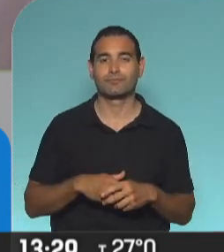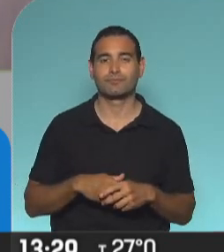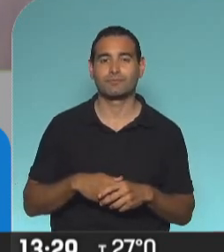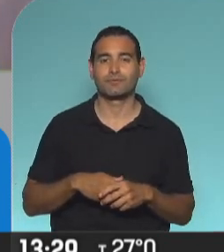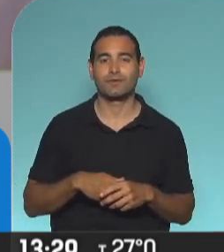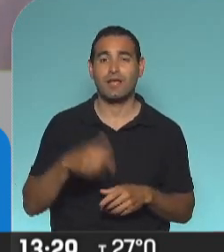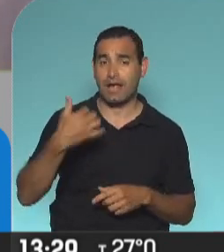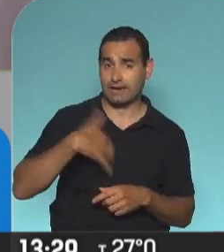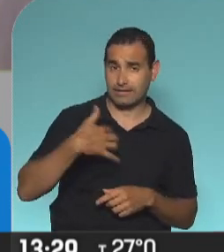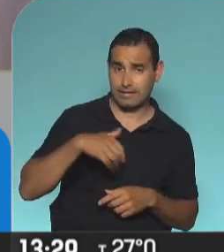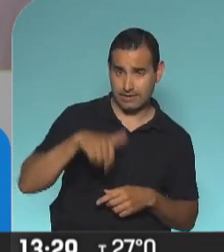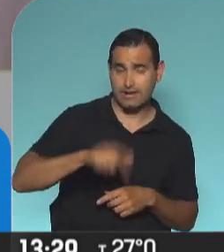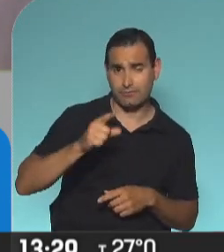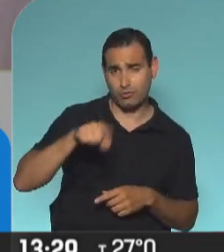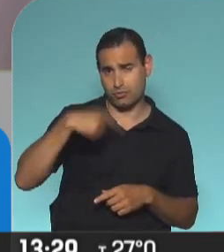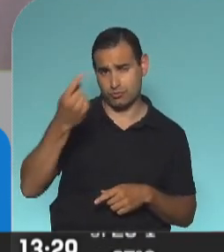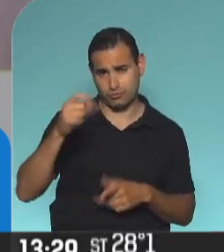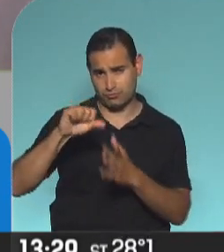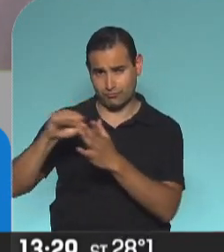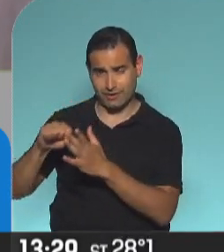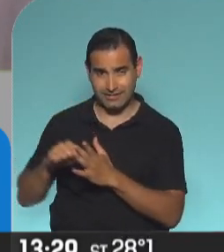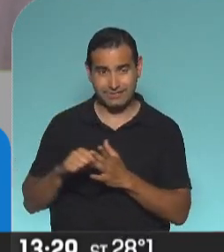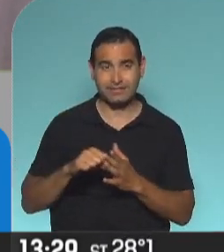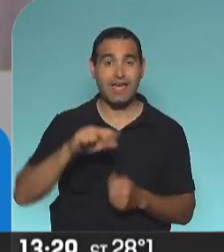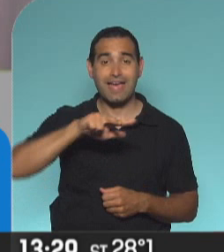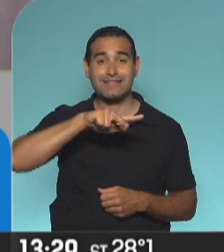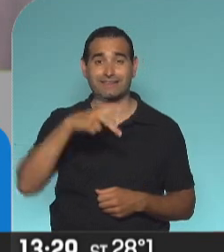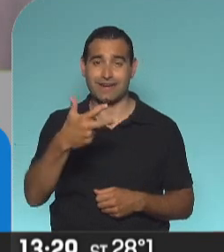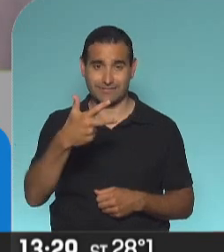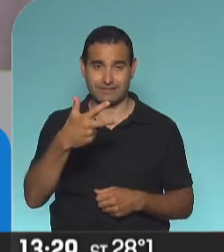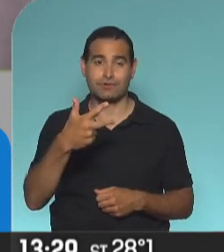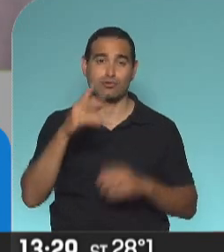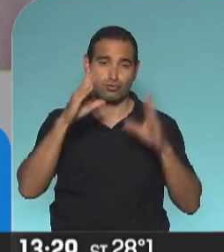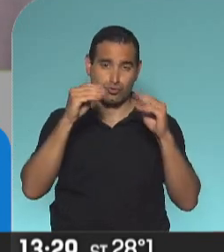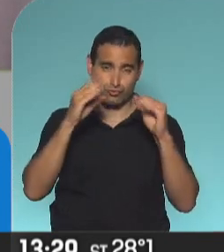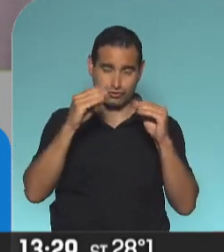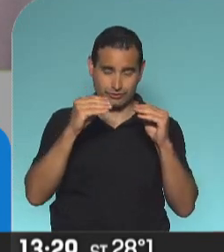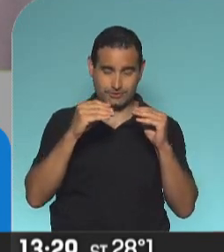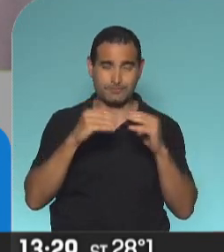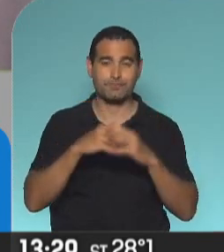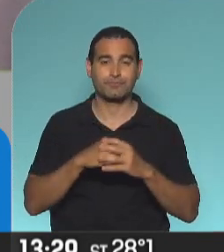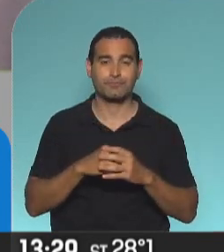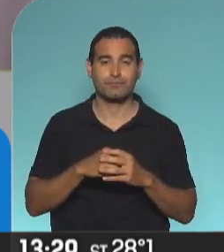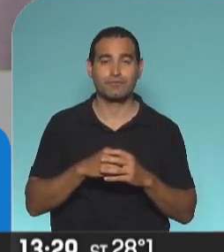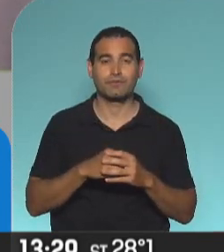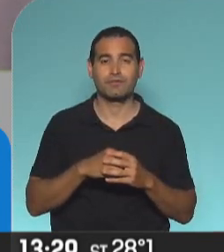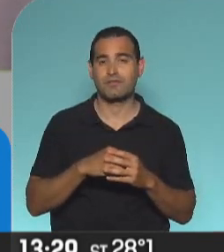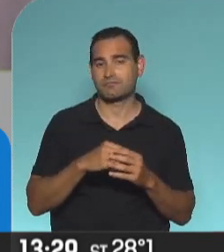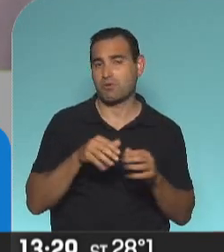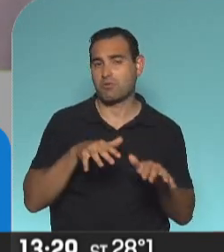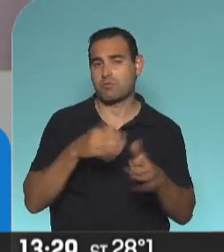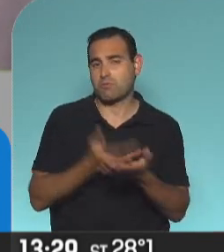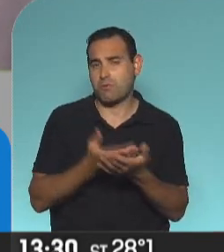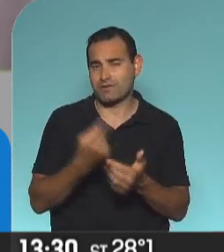exponentes nacionales e internacionales del género. Van a ser tres galas cabareteras, tres noches consecutivas, cada una con propuestas